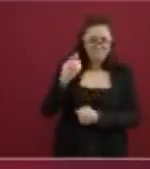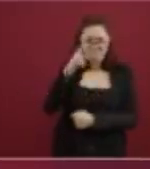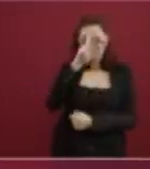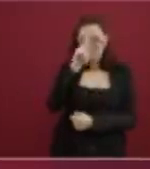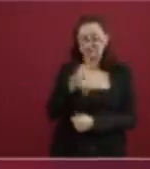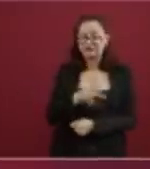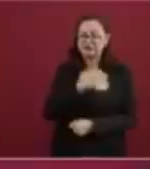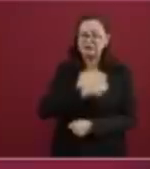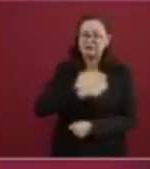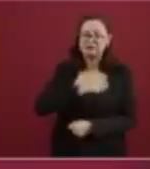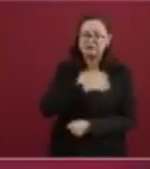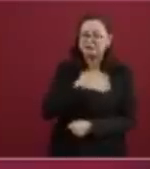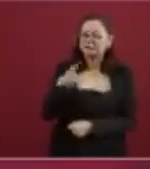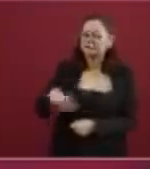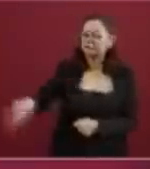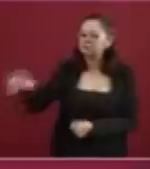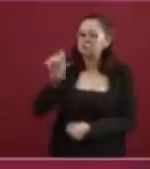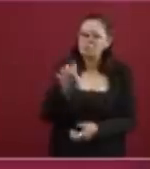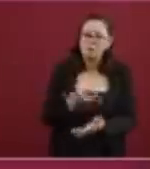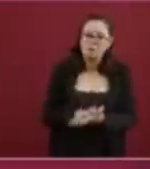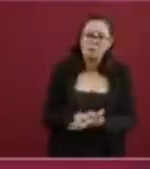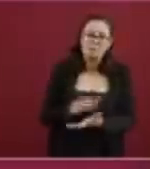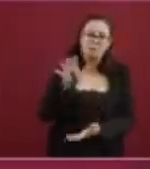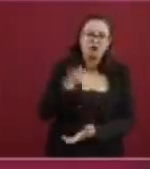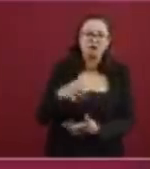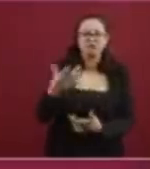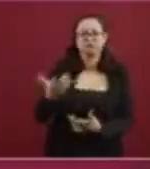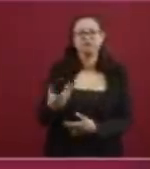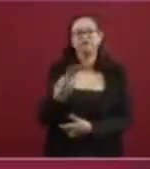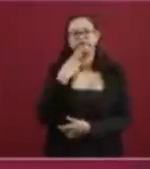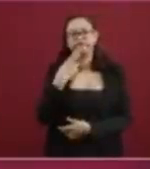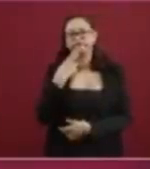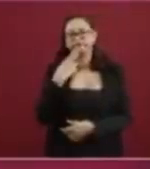consumo de ese tipo de droga. Entonces, tenemos que